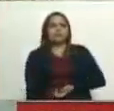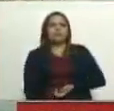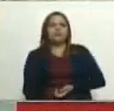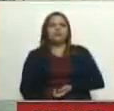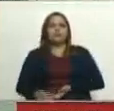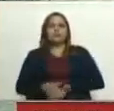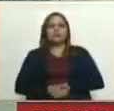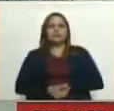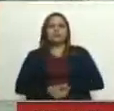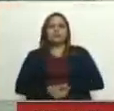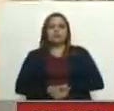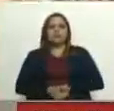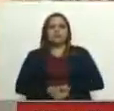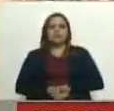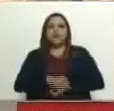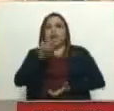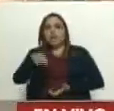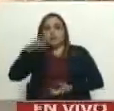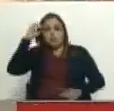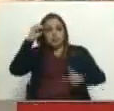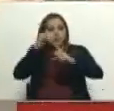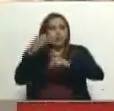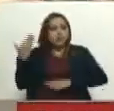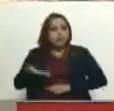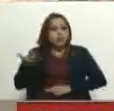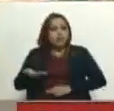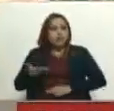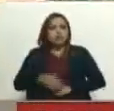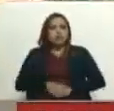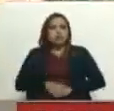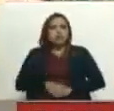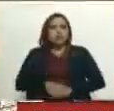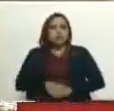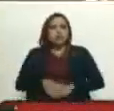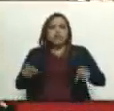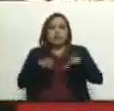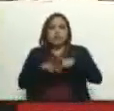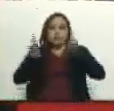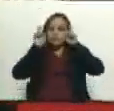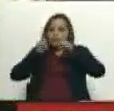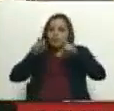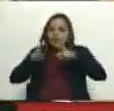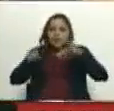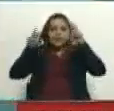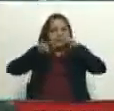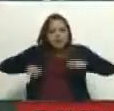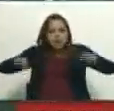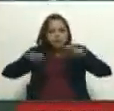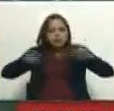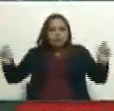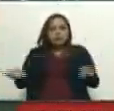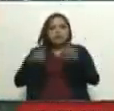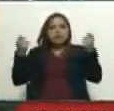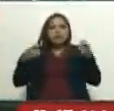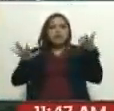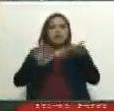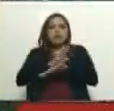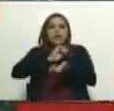Hay un vértice importante también que es la formación, investigación y divulgación